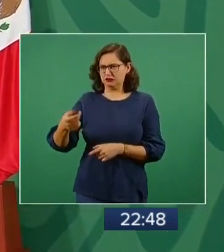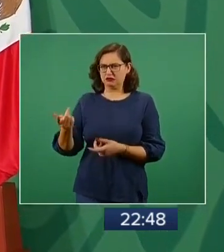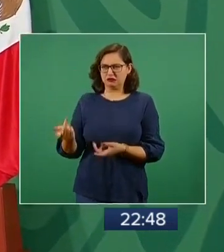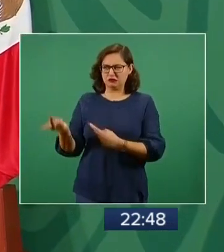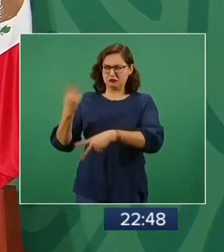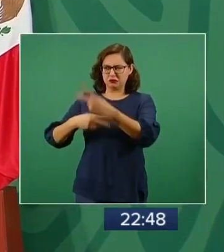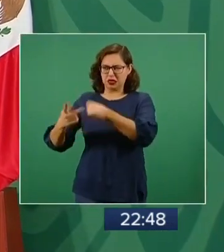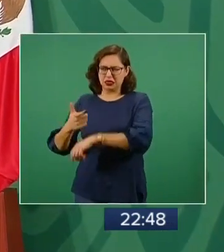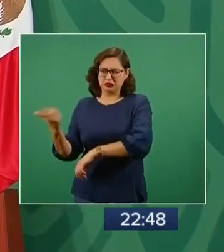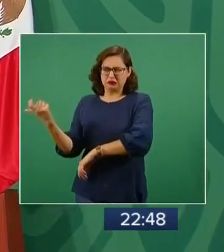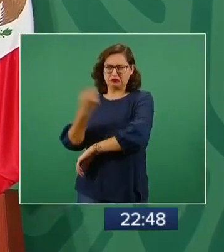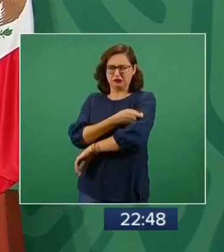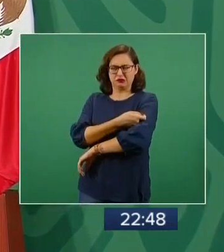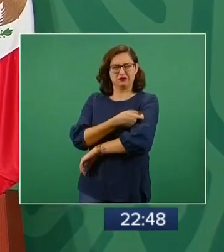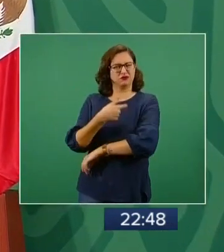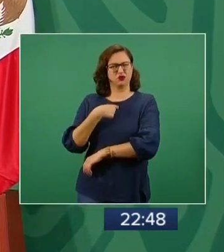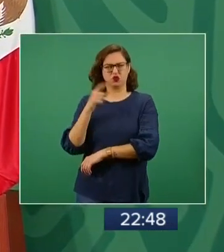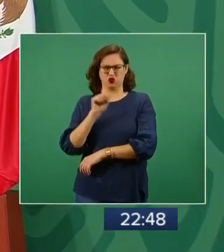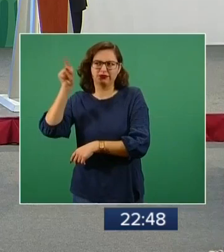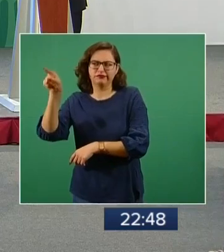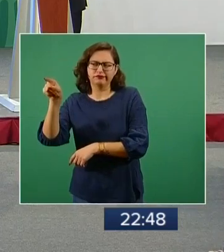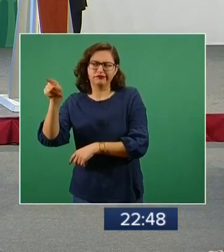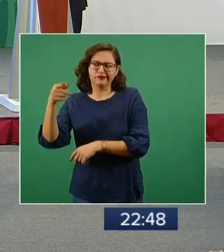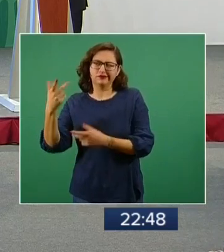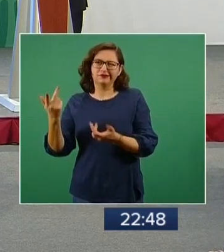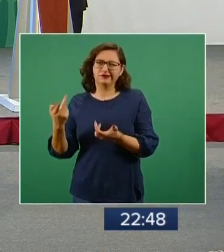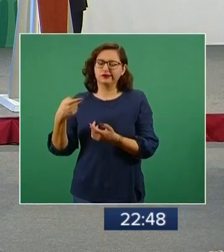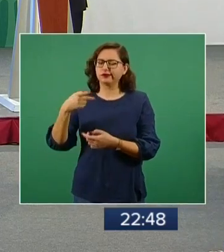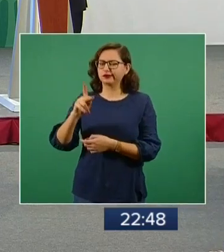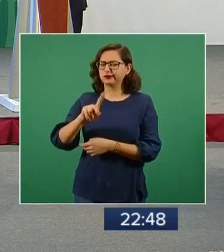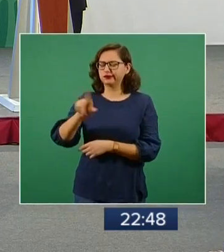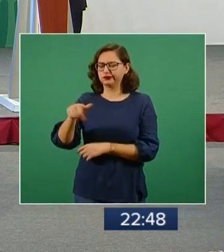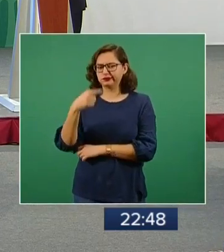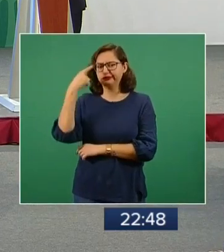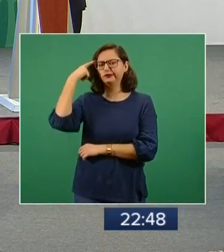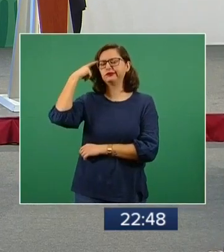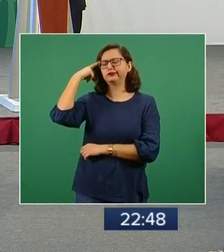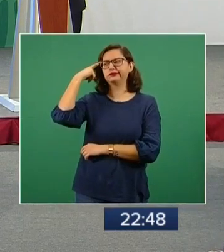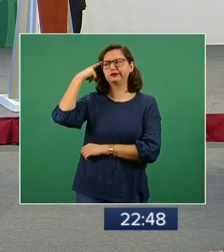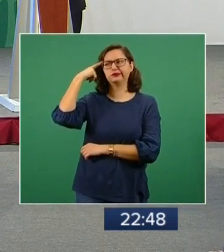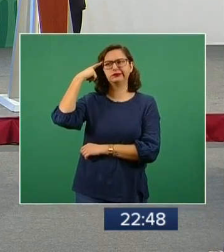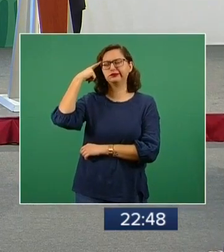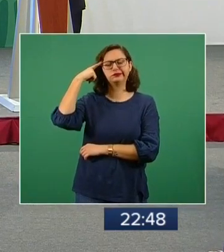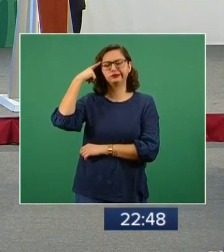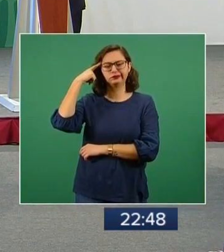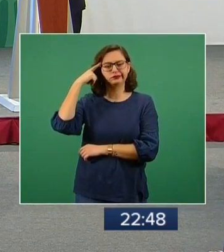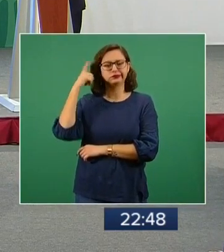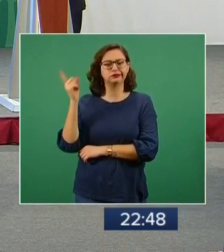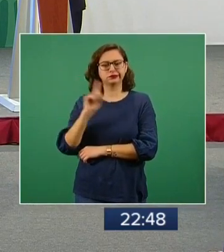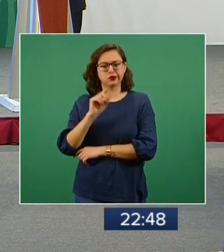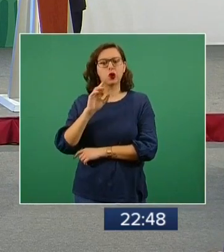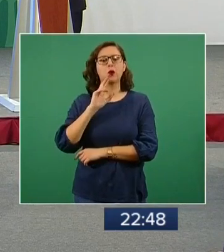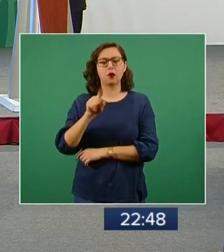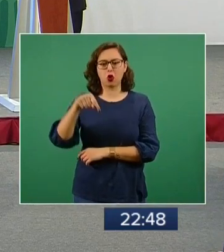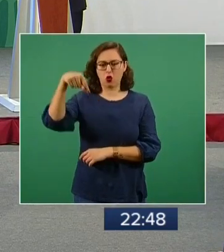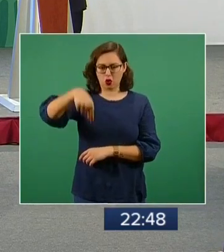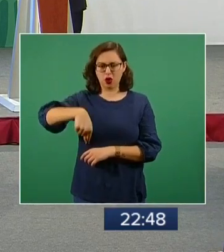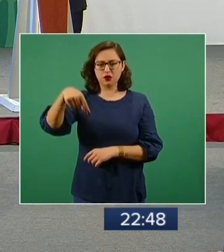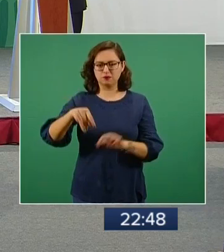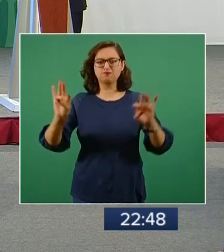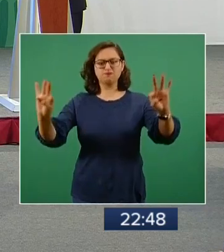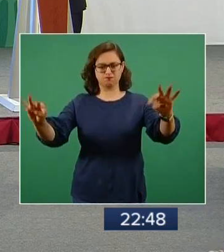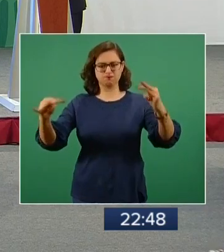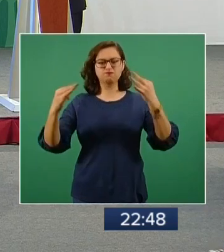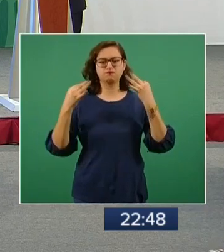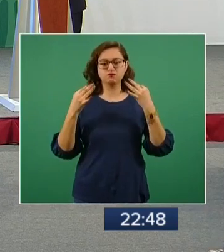esto, y además para que la gente mayor que tiene sus